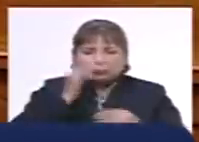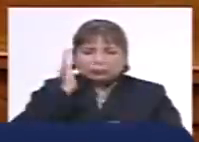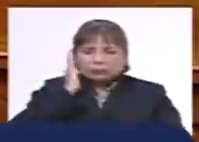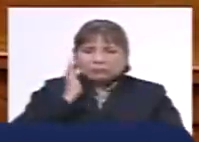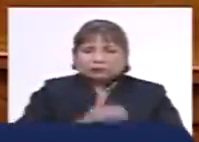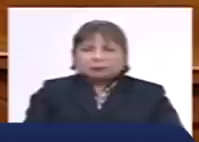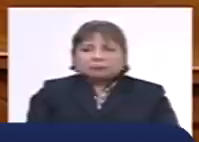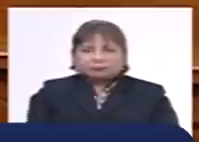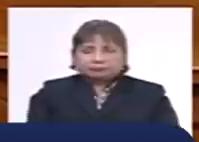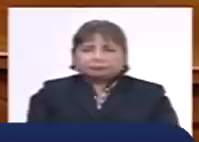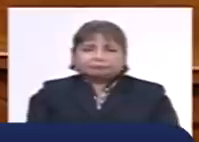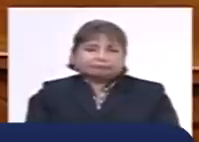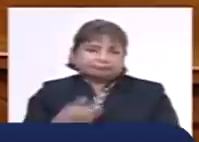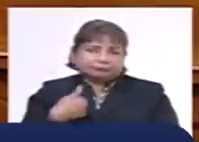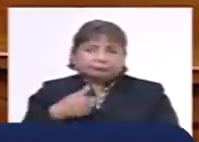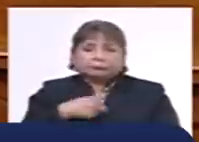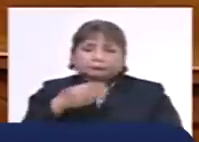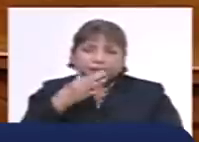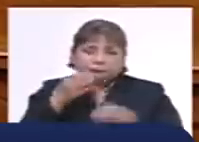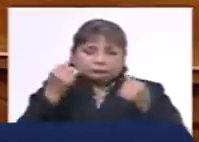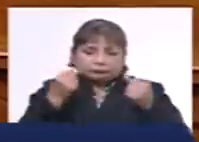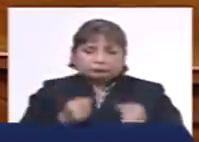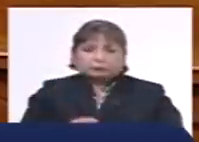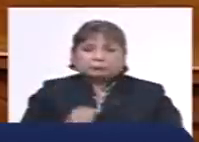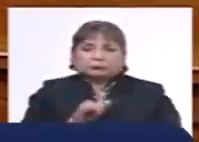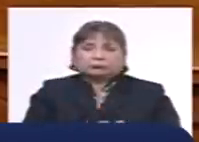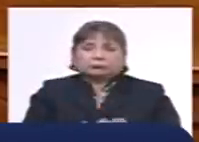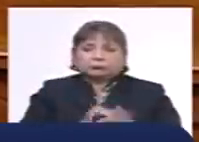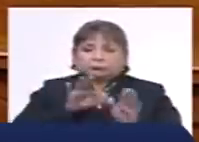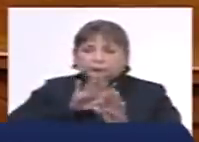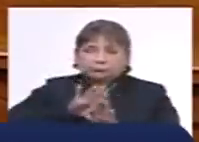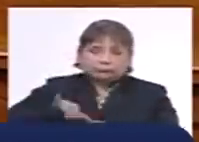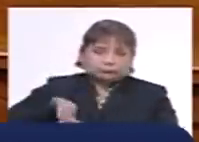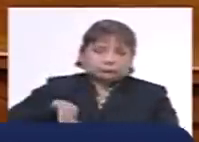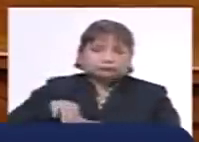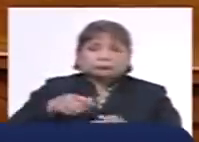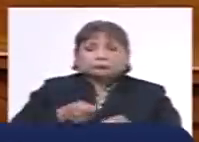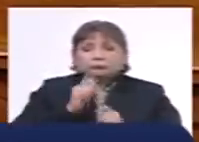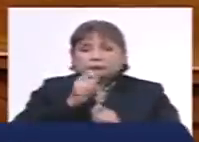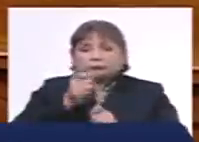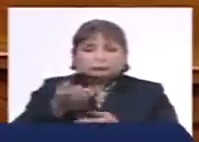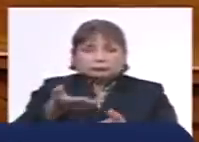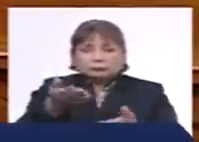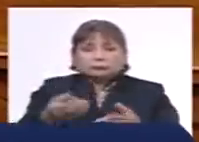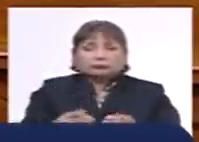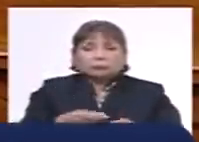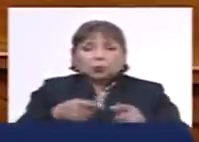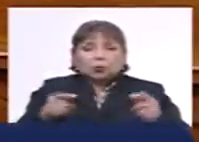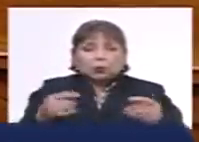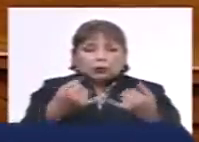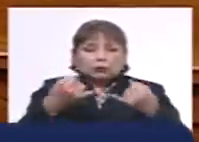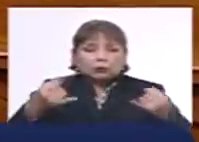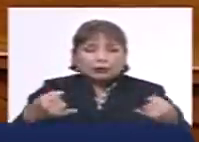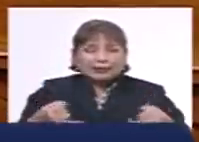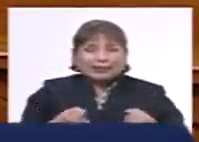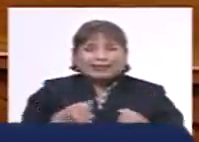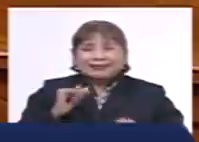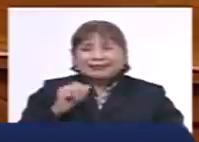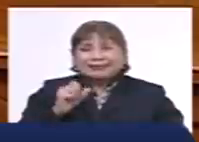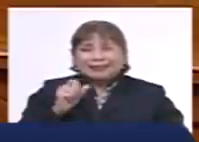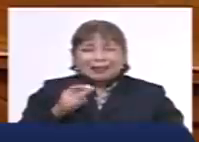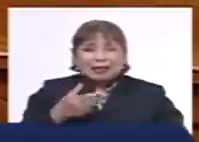eso. Nosotros hemos tomado la decisión, aparte de la distribución gratuita del guano de la isla, comprar